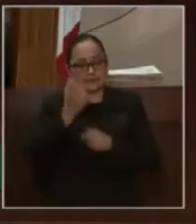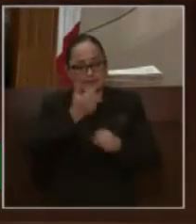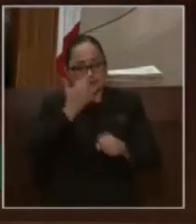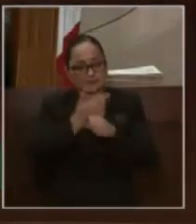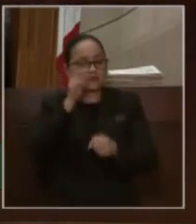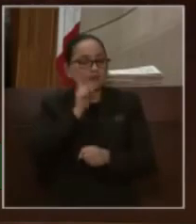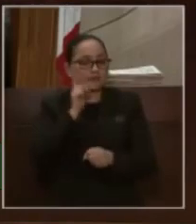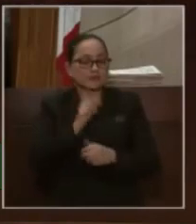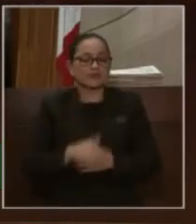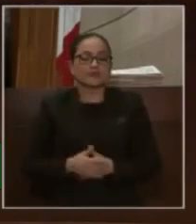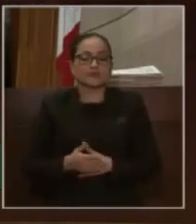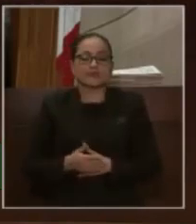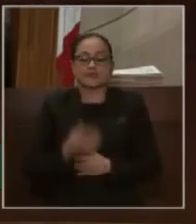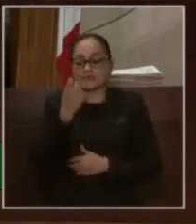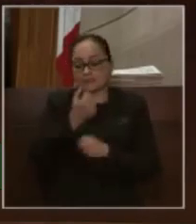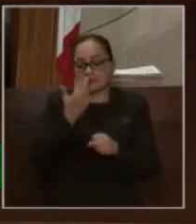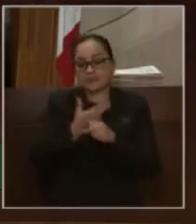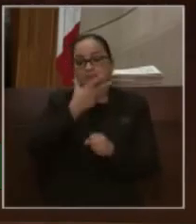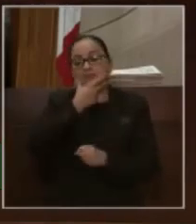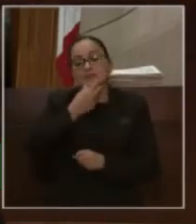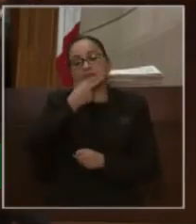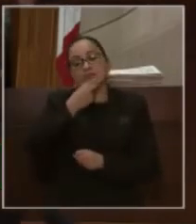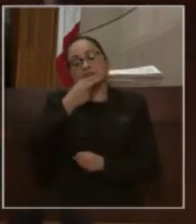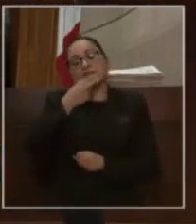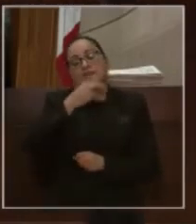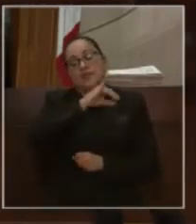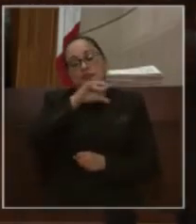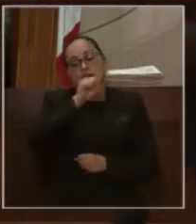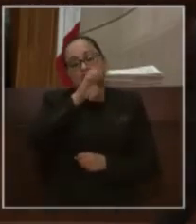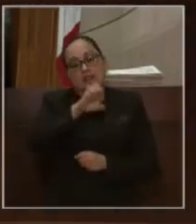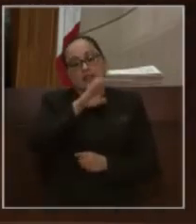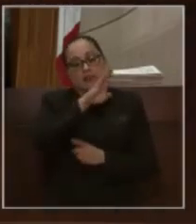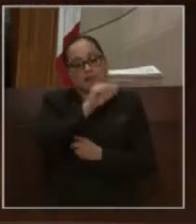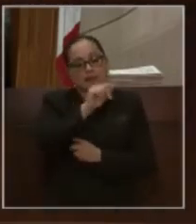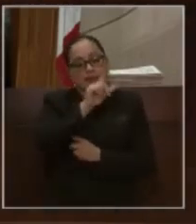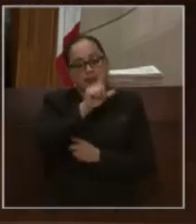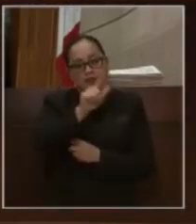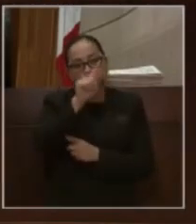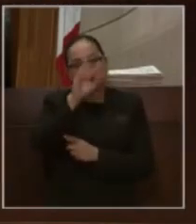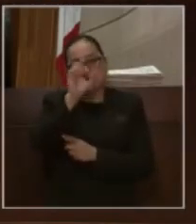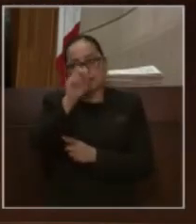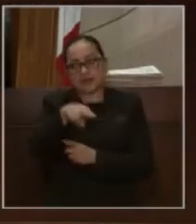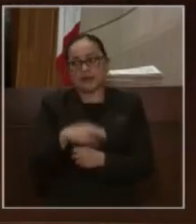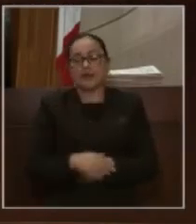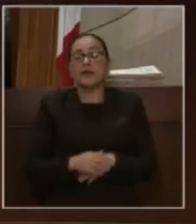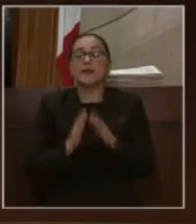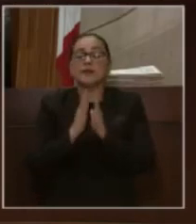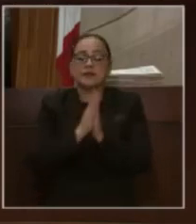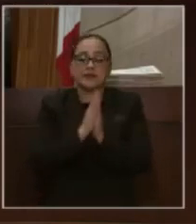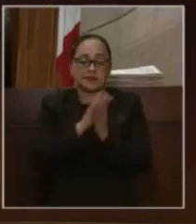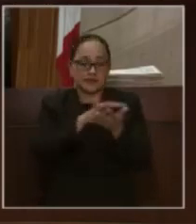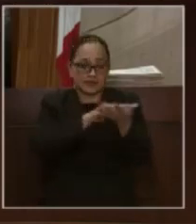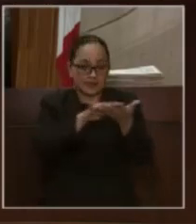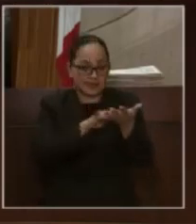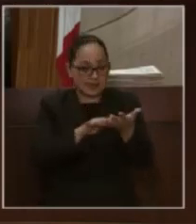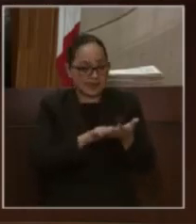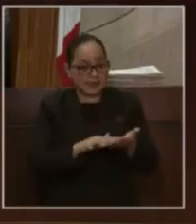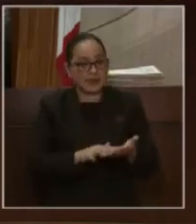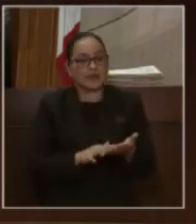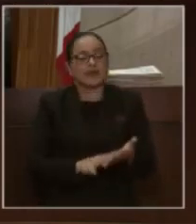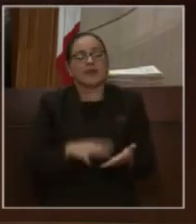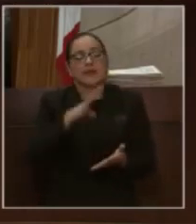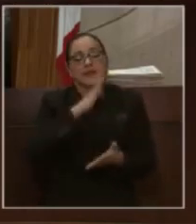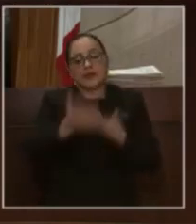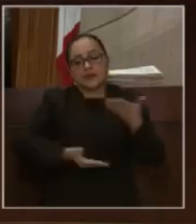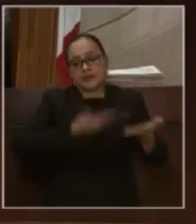secretaria. Secretario José Neguib Beltrán Fernández, por favor, dé cuenta con el proyecto de resolución que